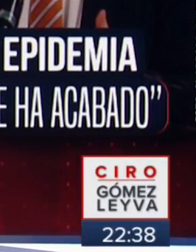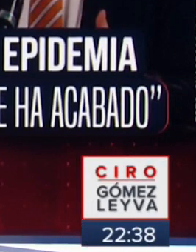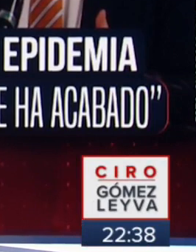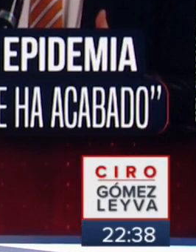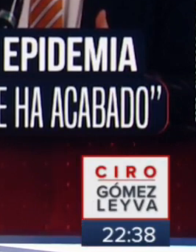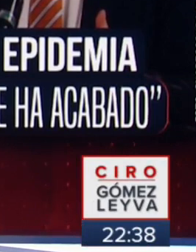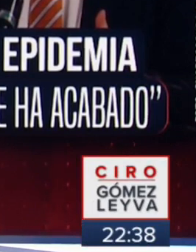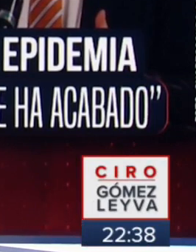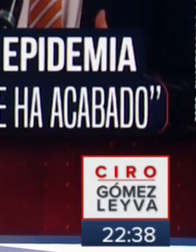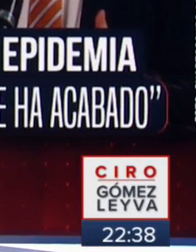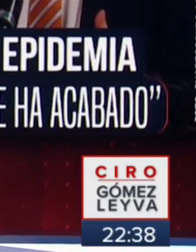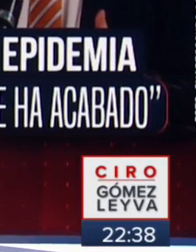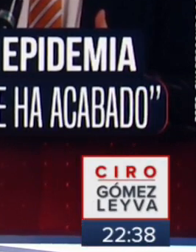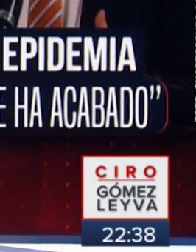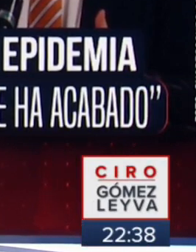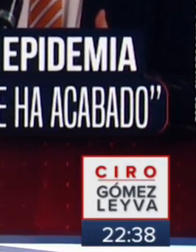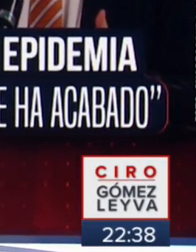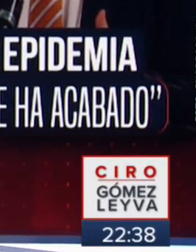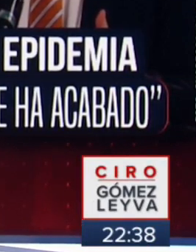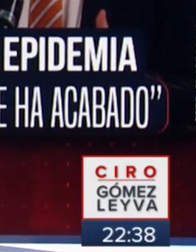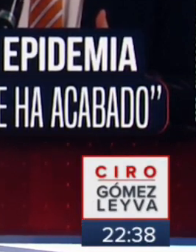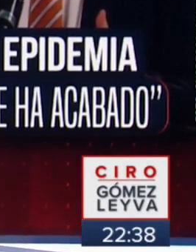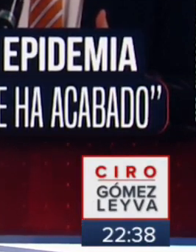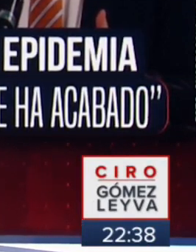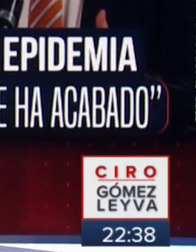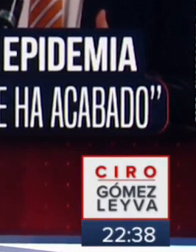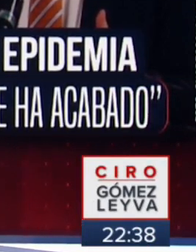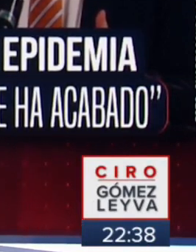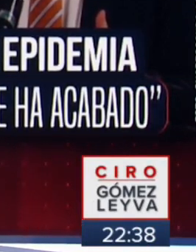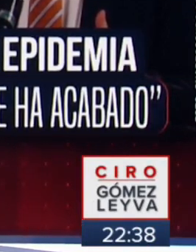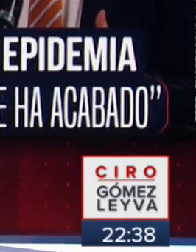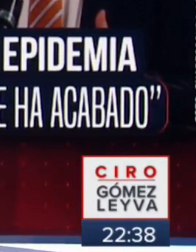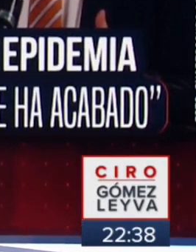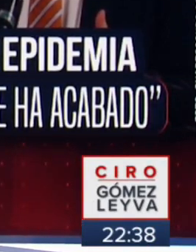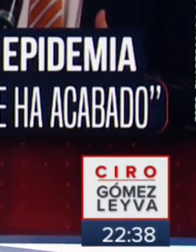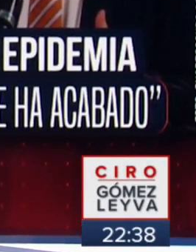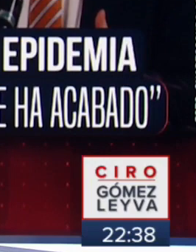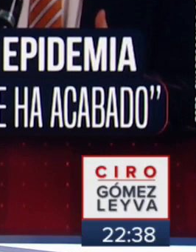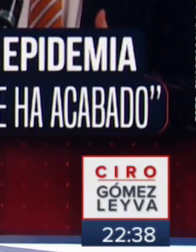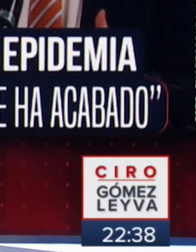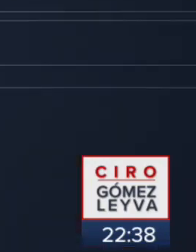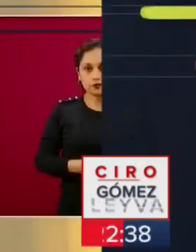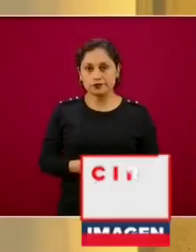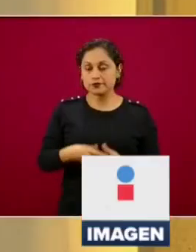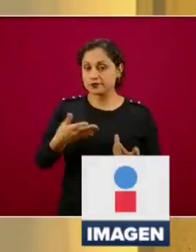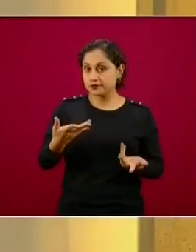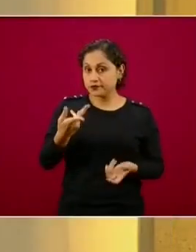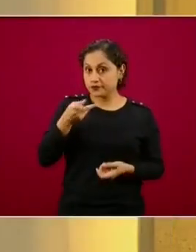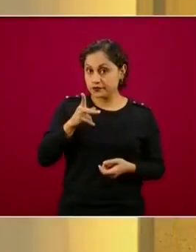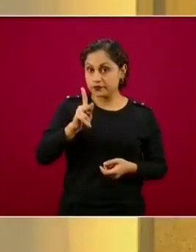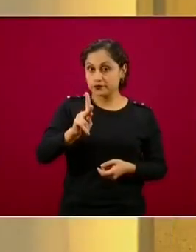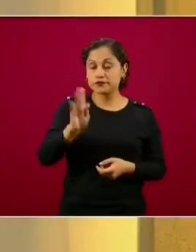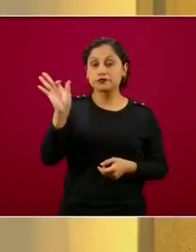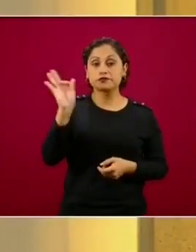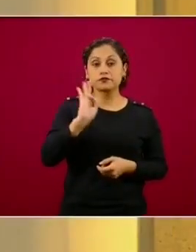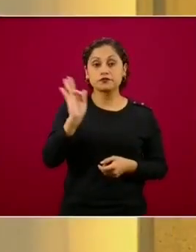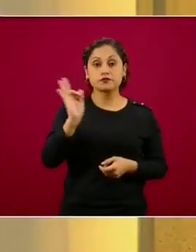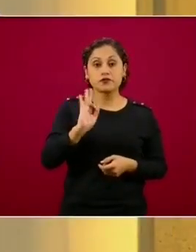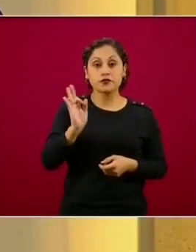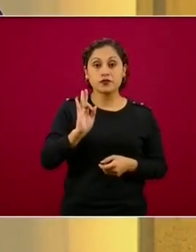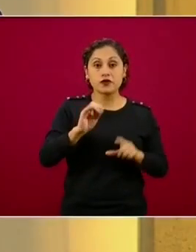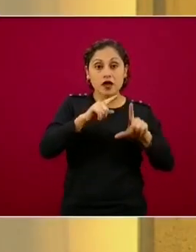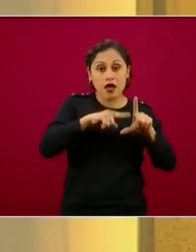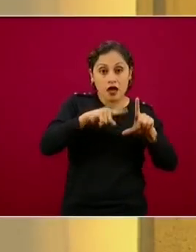la pandemia, la epidemia, podría ser más larga de lo esperado. Cada una de las curvas